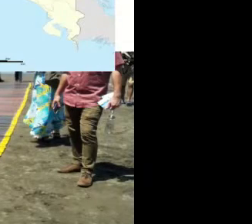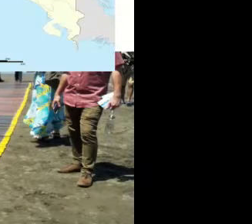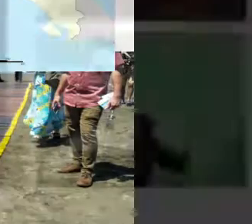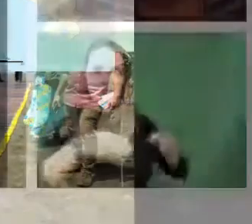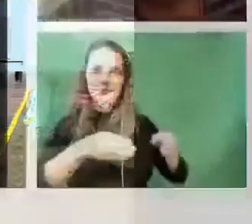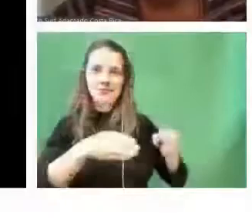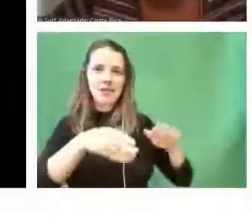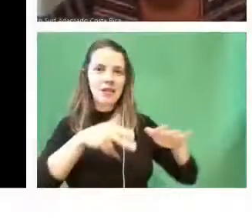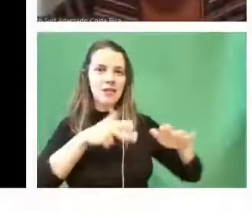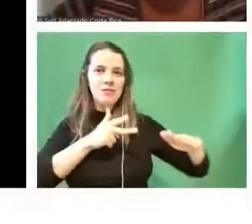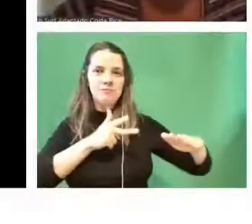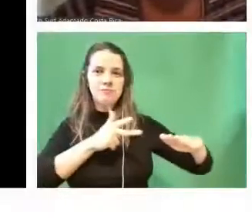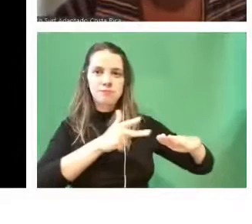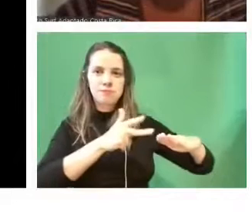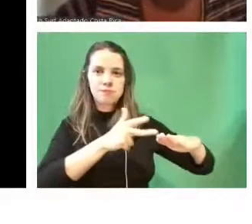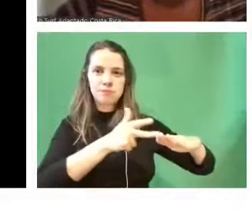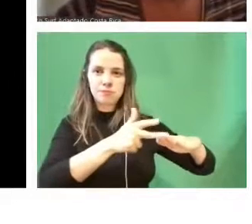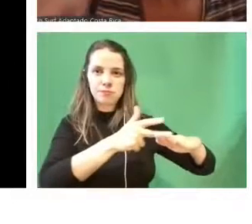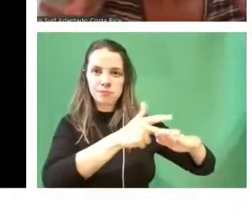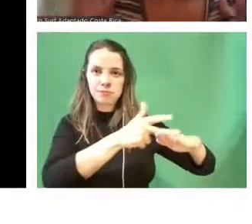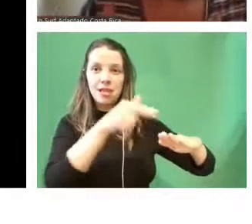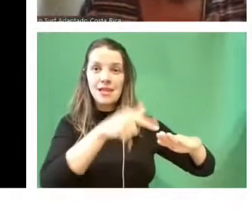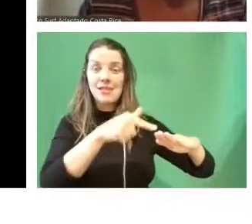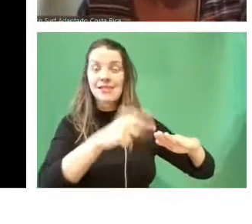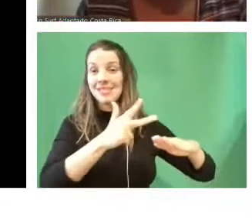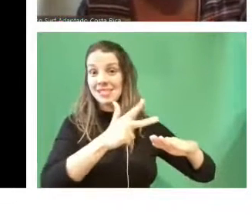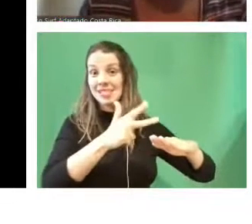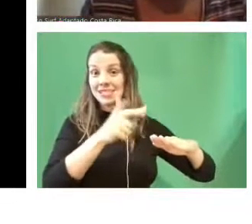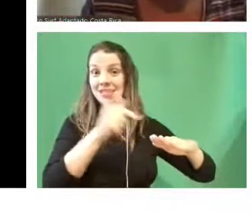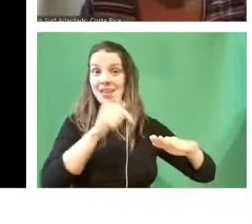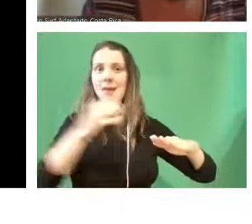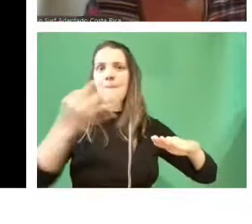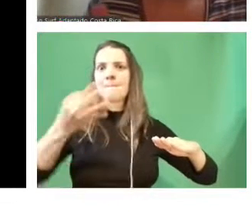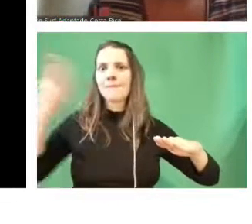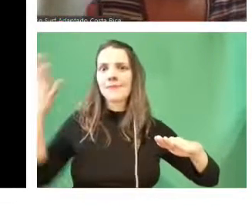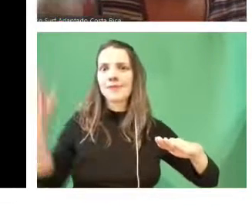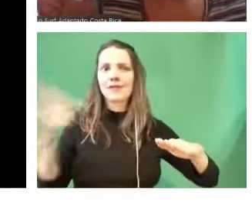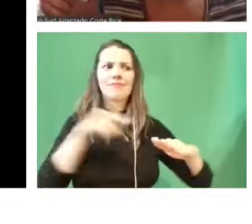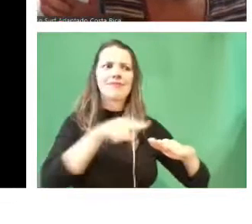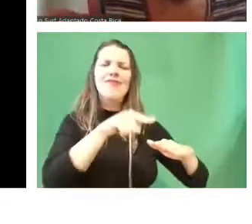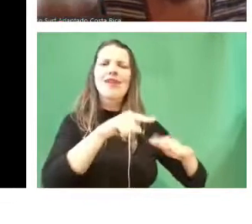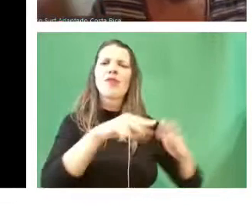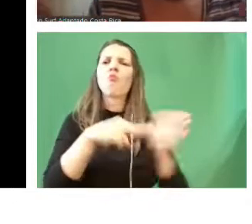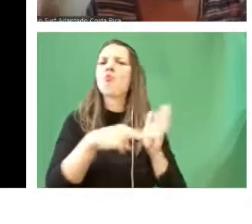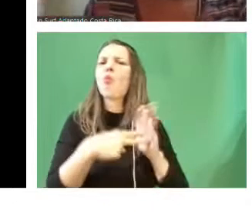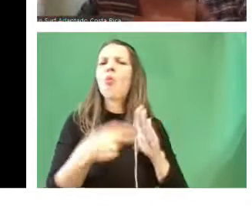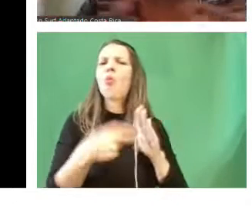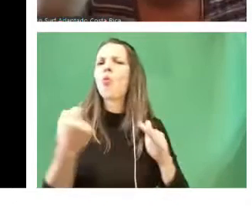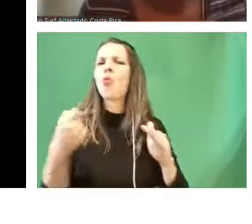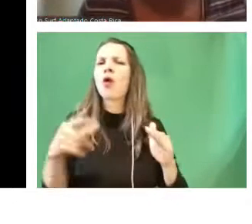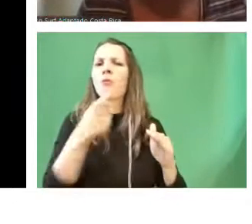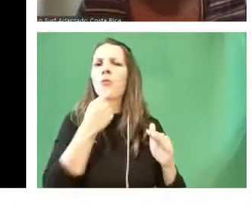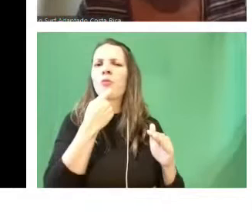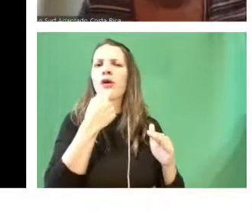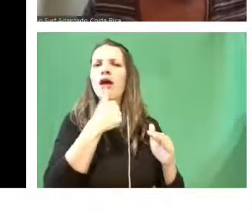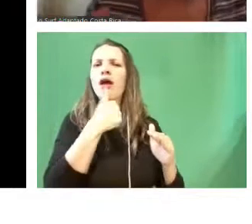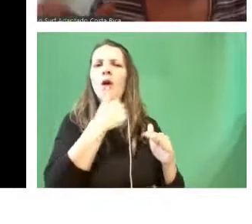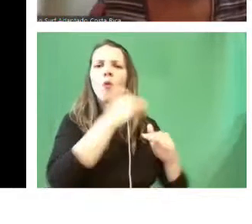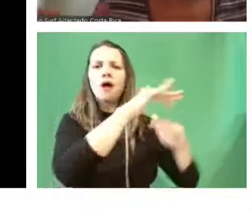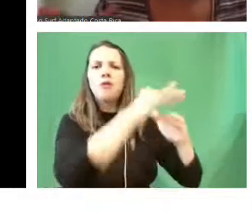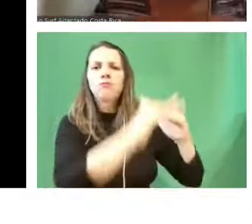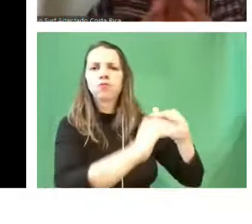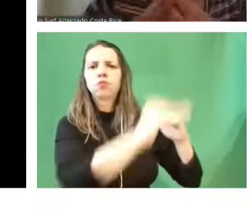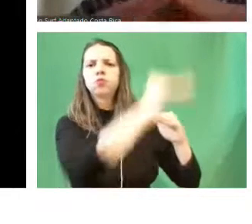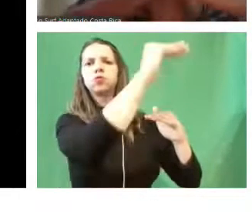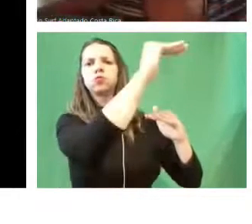entra directamente al agua. ¿Qué pasa acá en Costa Rica? Que sobre todo en el Pacífico, las mareas de marea alta, marea baja cambian un montón.